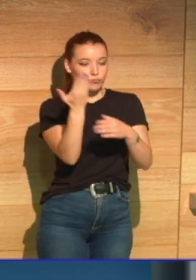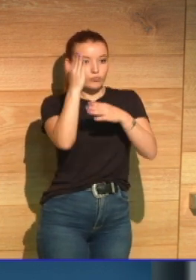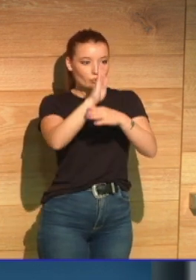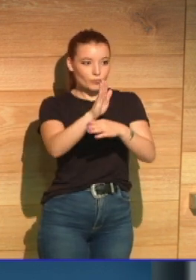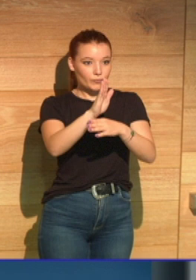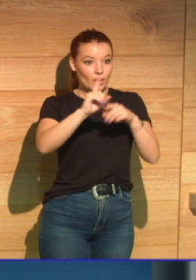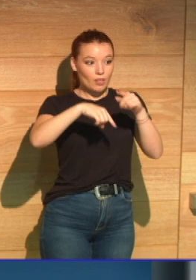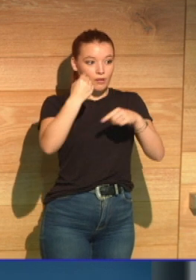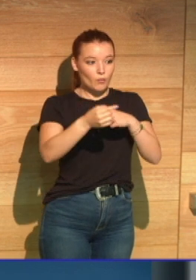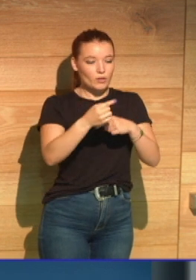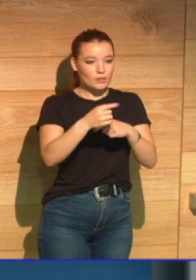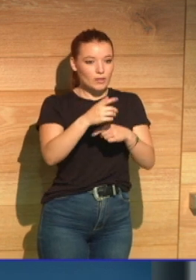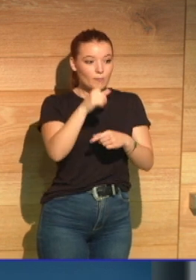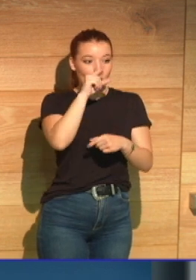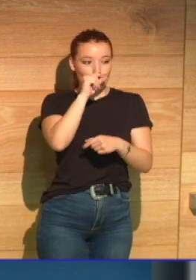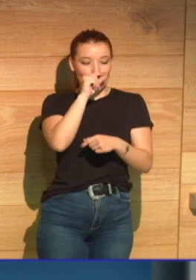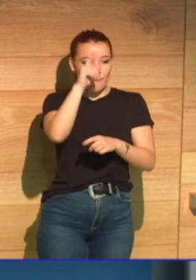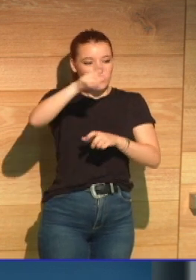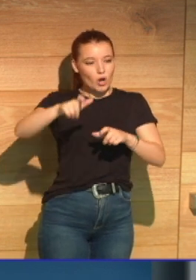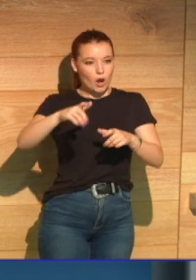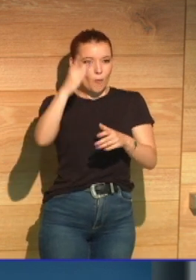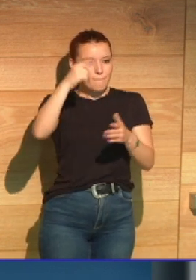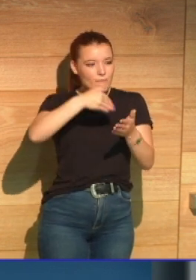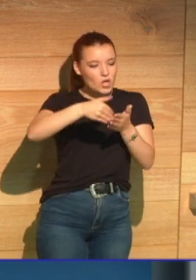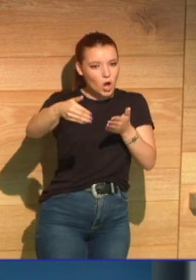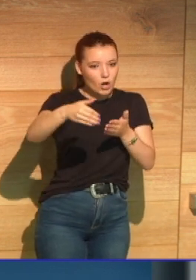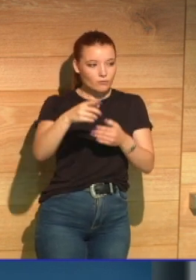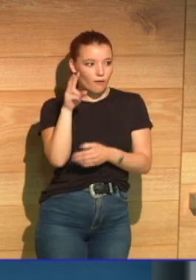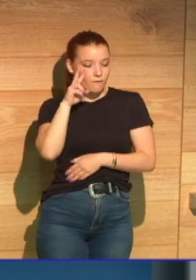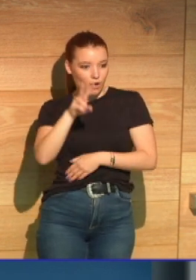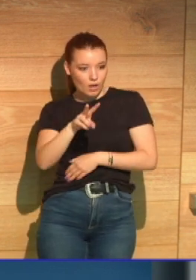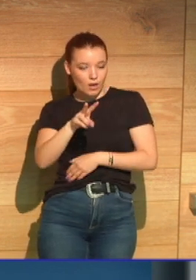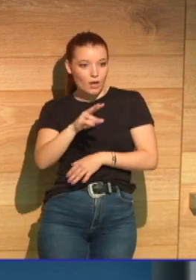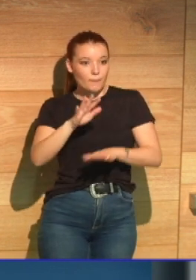de vistas y las 10,000 retuitadas muy rápido.